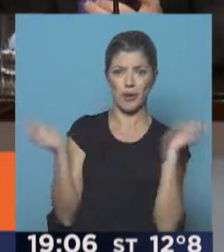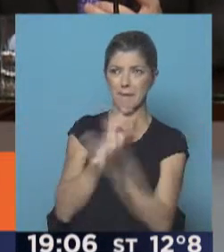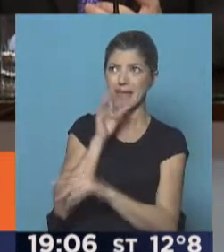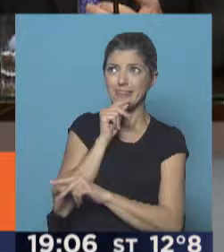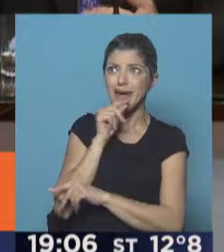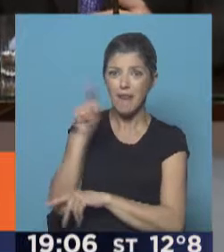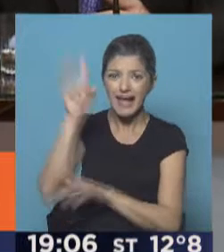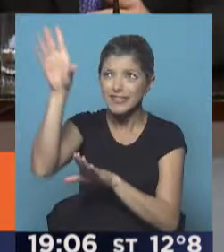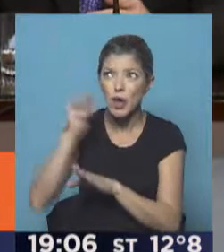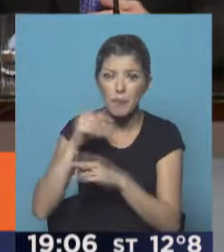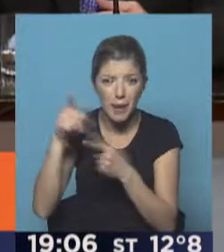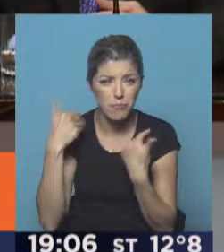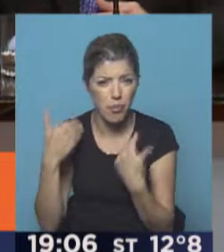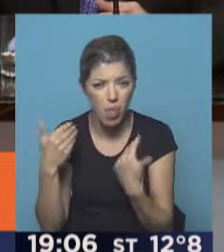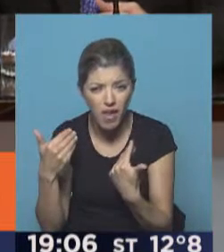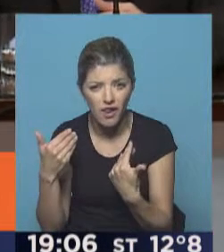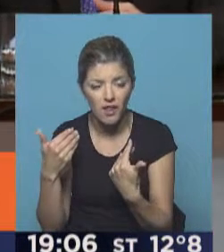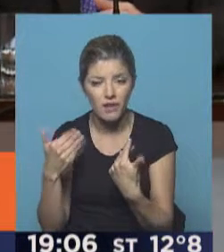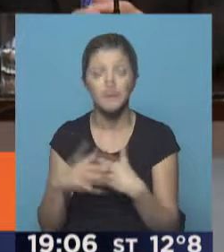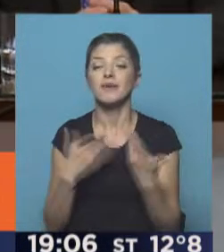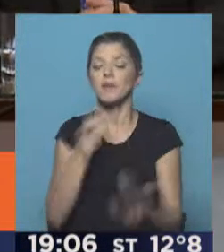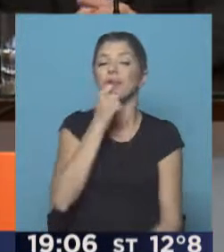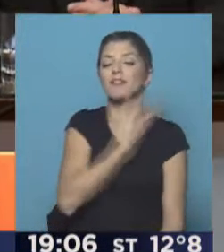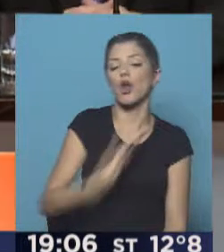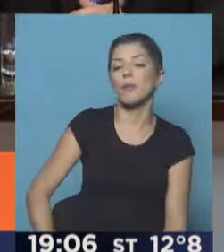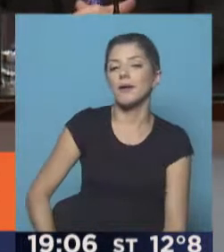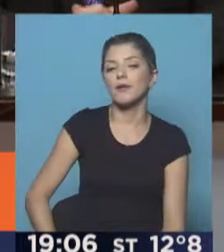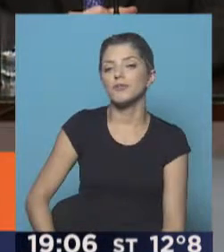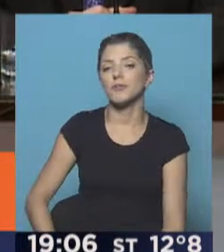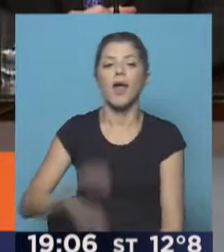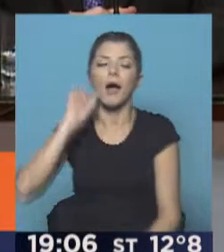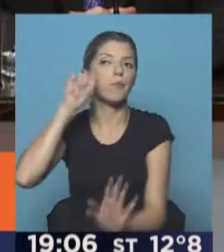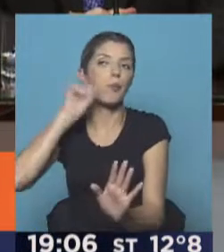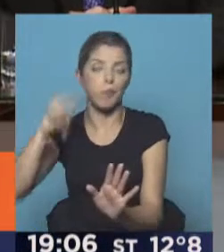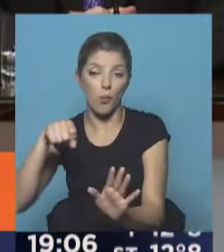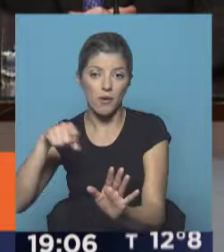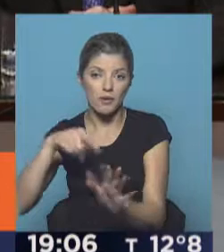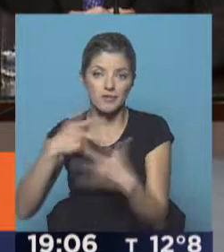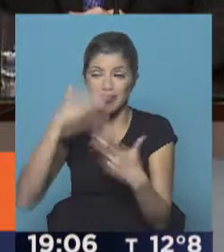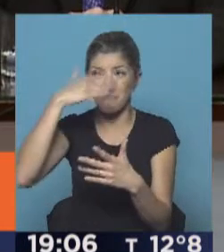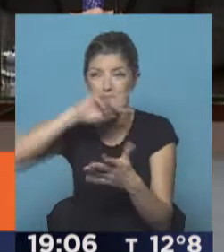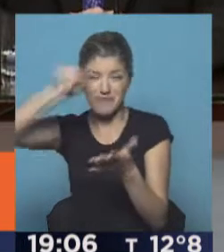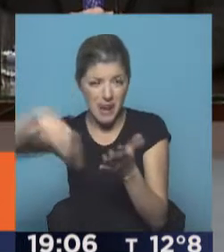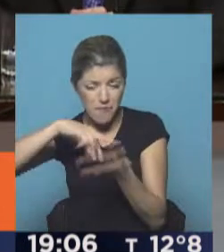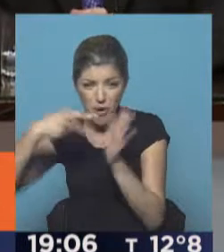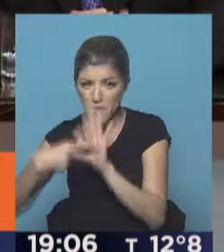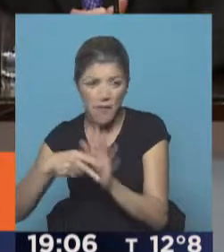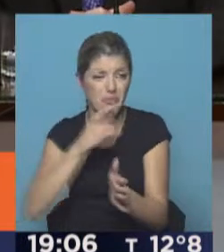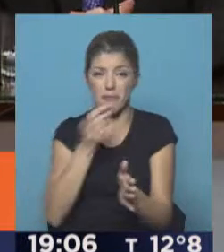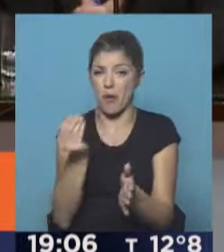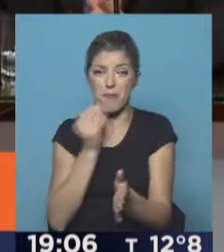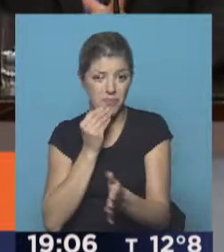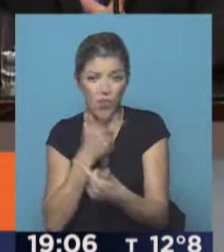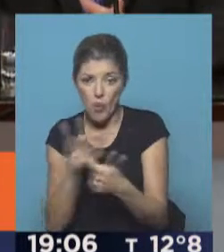sistemáticamente hasta un punto donde terminás yendo a otro país a buscar alimentos porque no tenés más oferta. O cuando tenés en la Argentina la